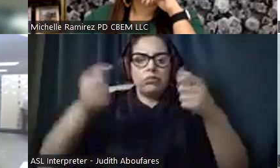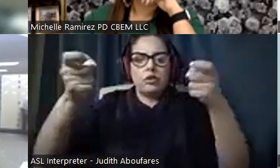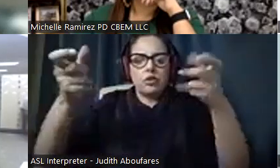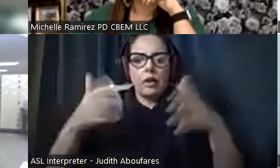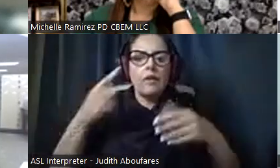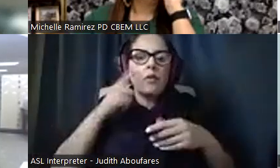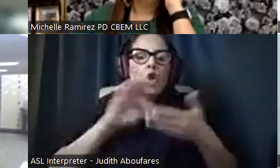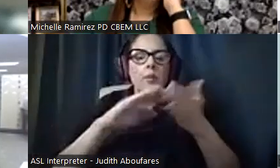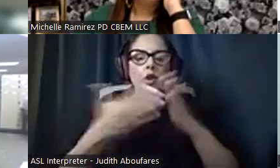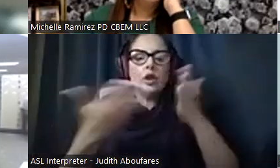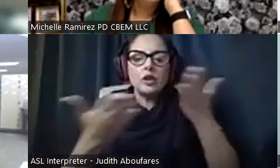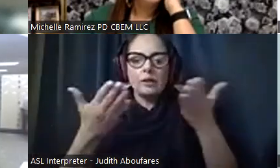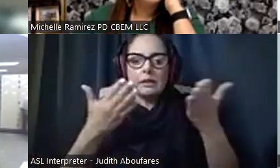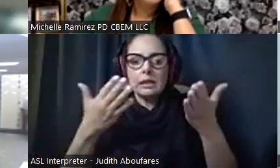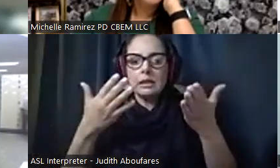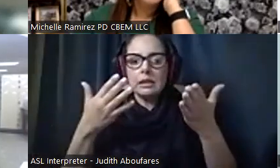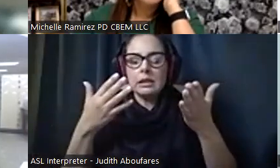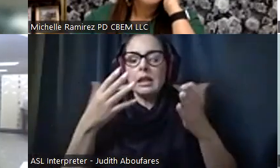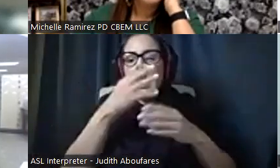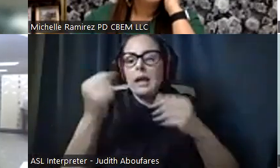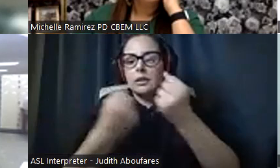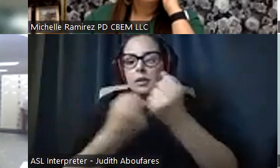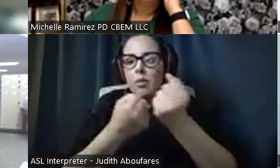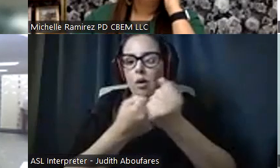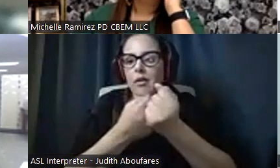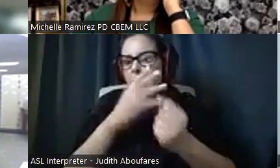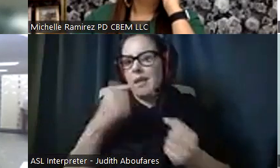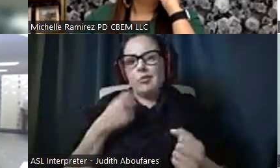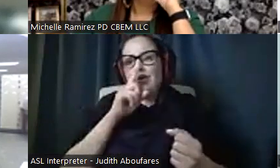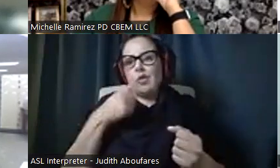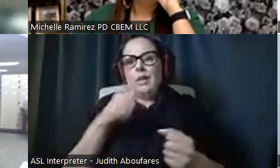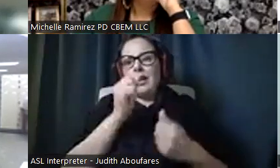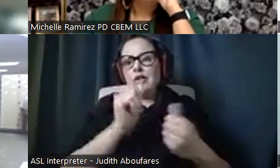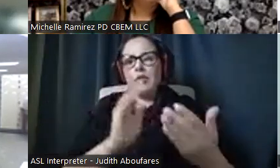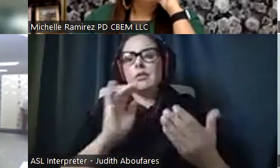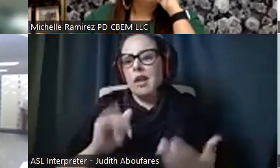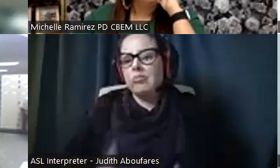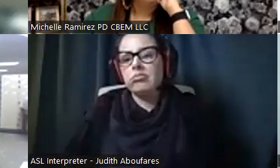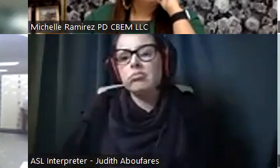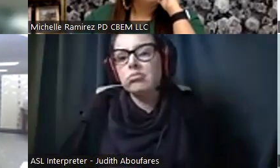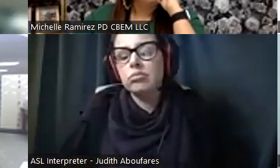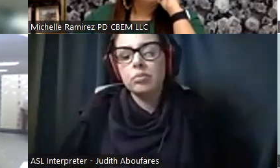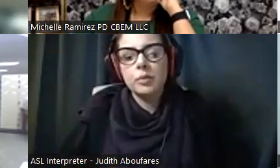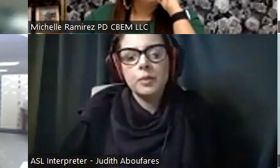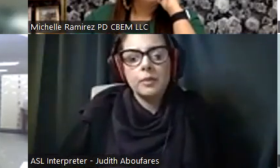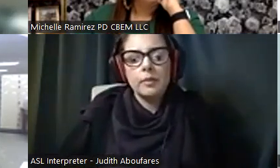¿Quién es nuestro director para los servicios de comunicación y apoyo? Y estoy seguro que puede él responder